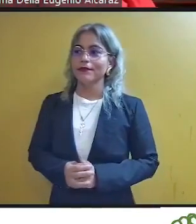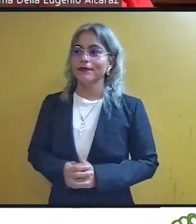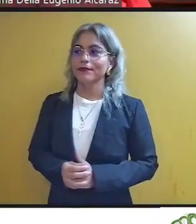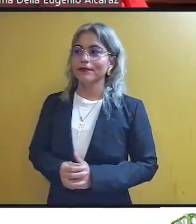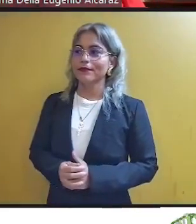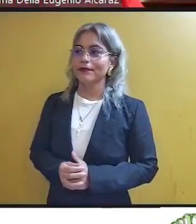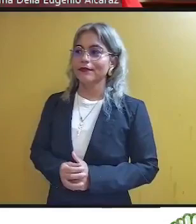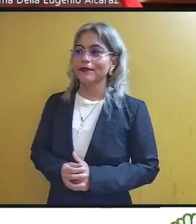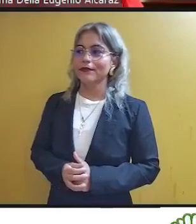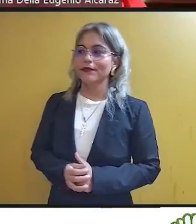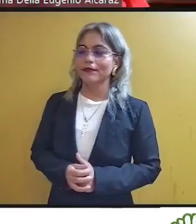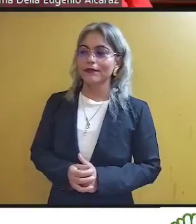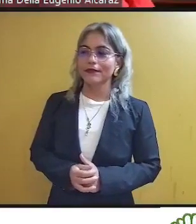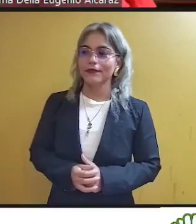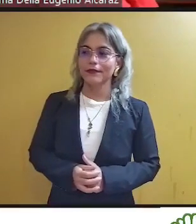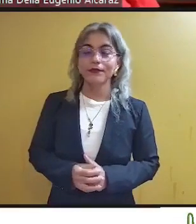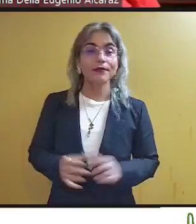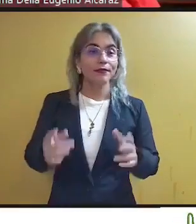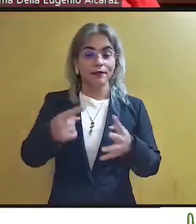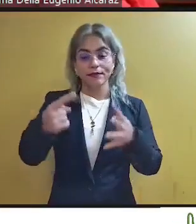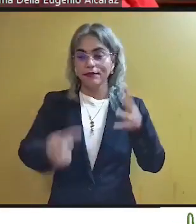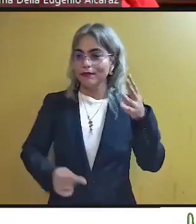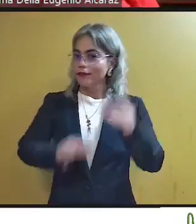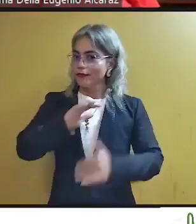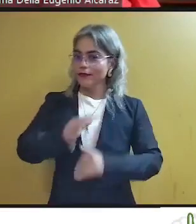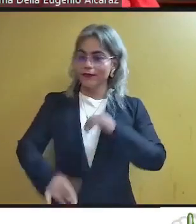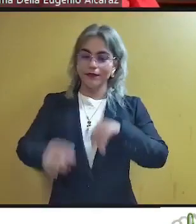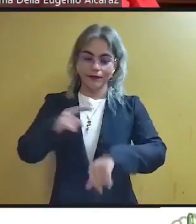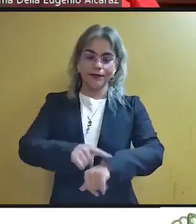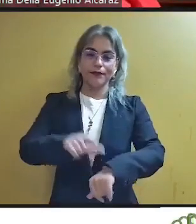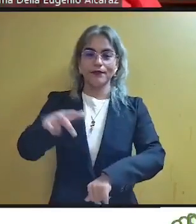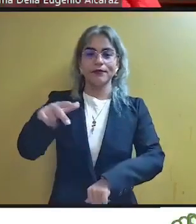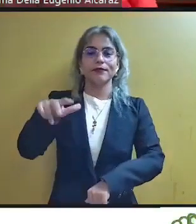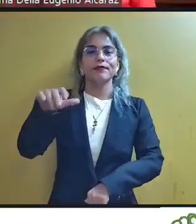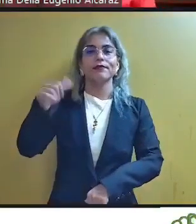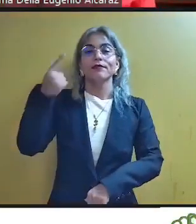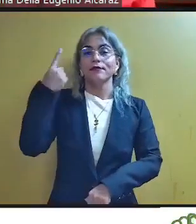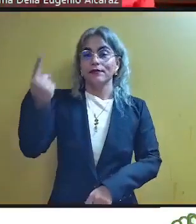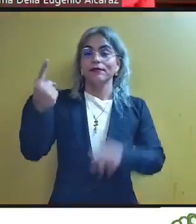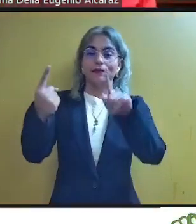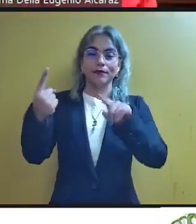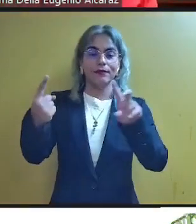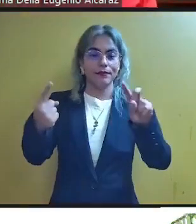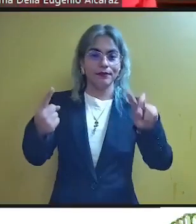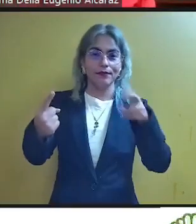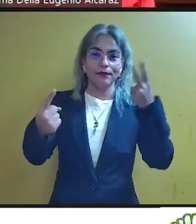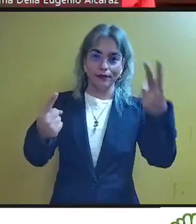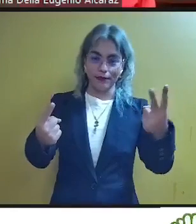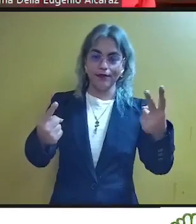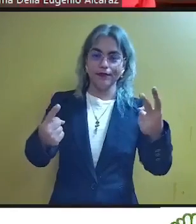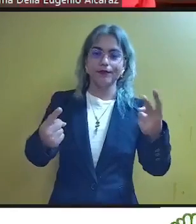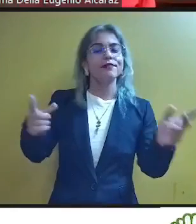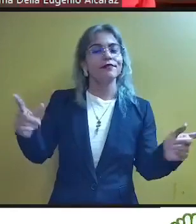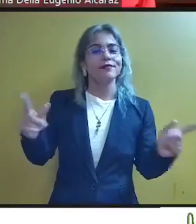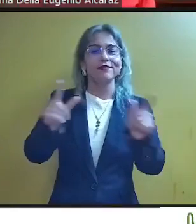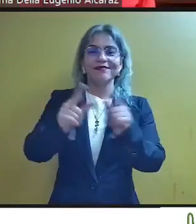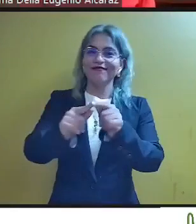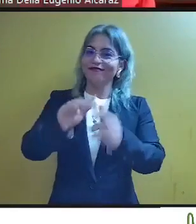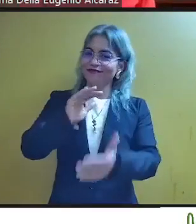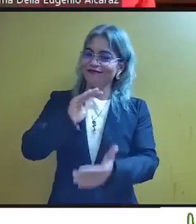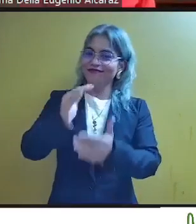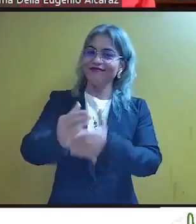Al no haber más asuntos por tratar, siendo las 13:32, se declara concluida la presente